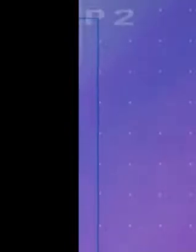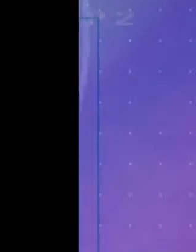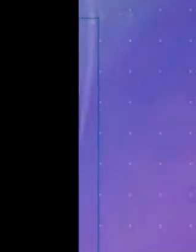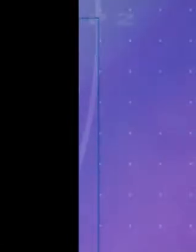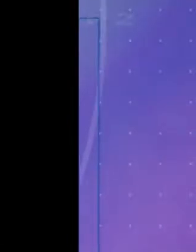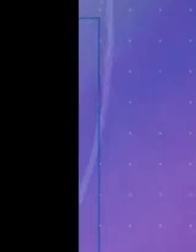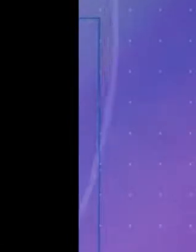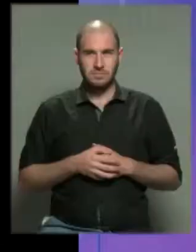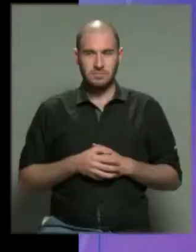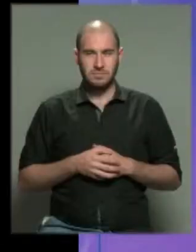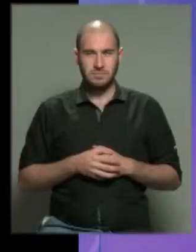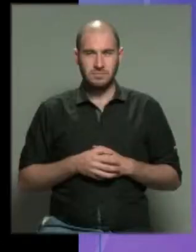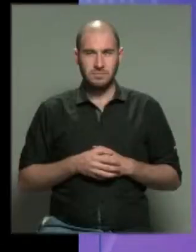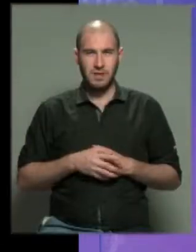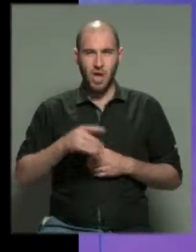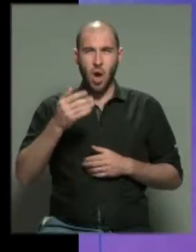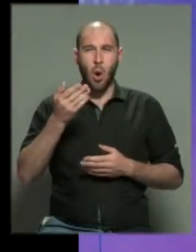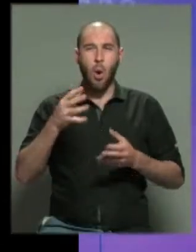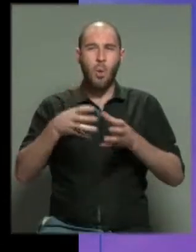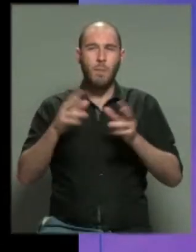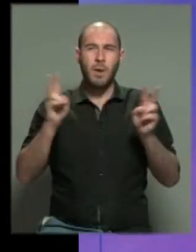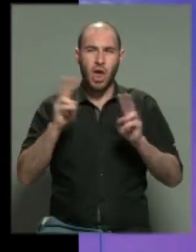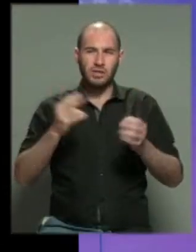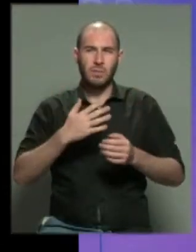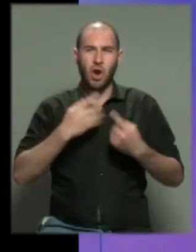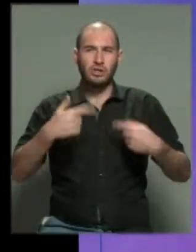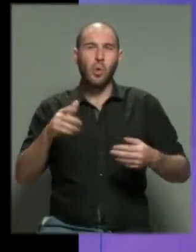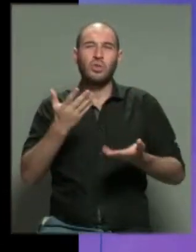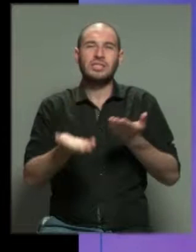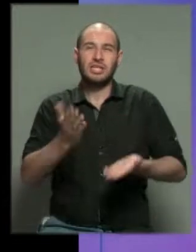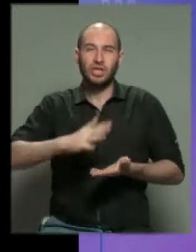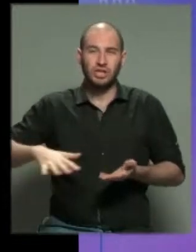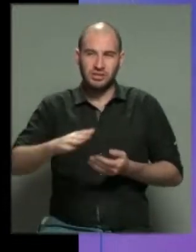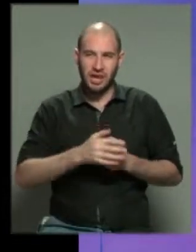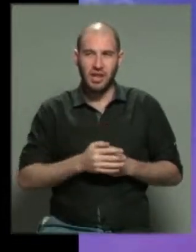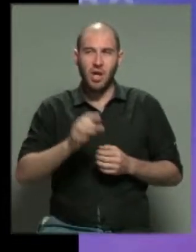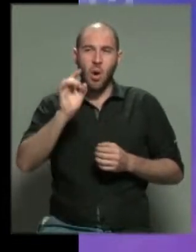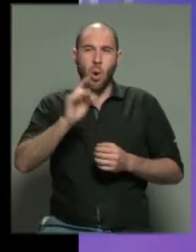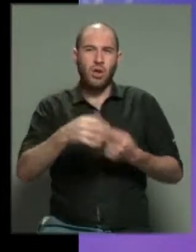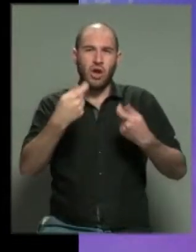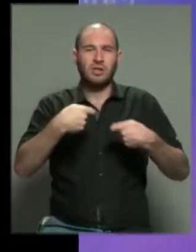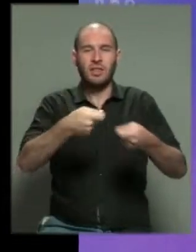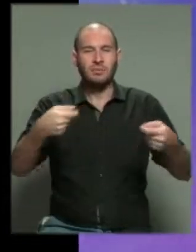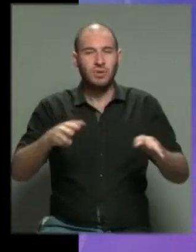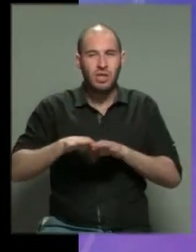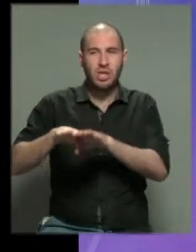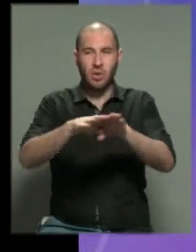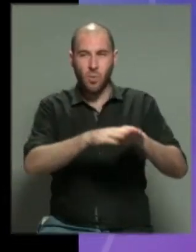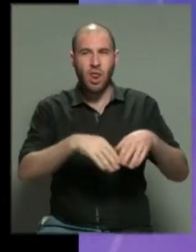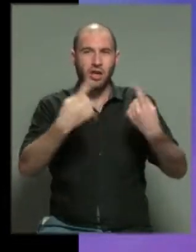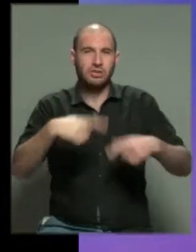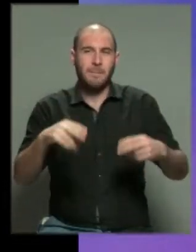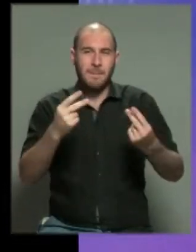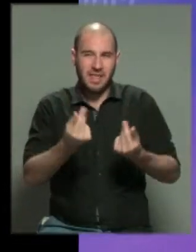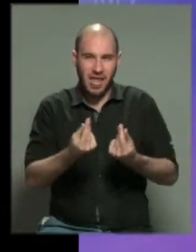El justicialismo posee su propia doctrina. Nuestra justicia social no desea solamente una equitativa distribución de valores